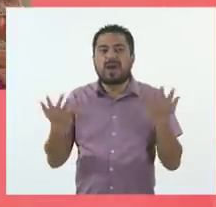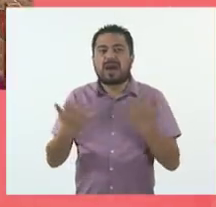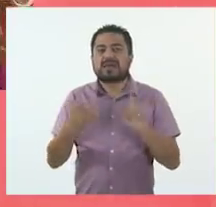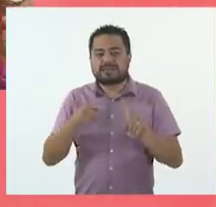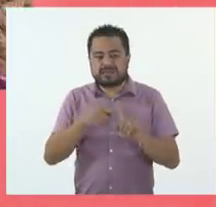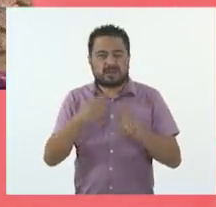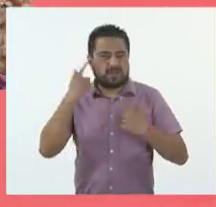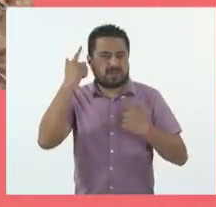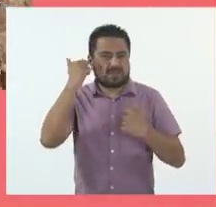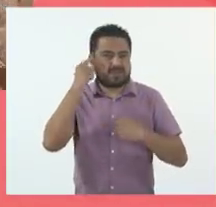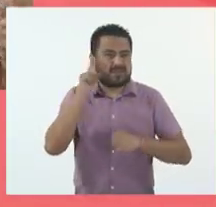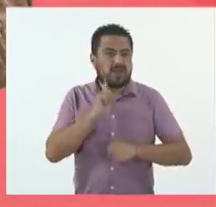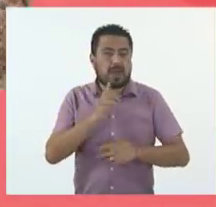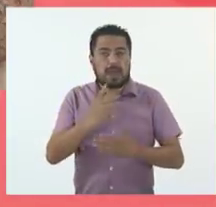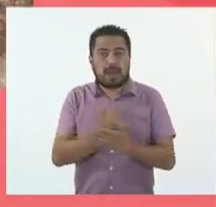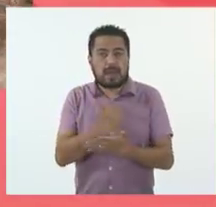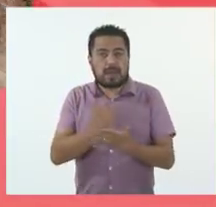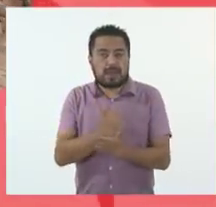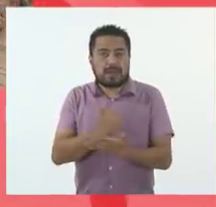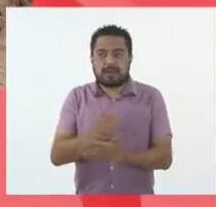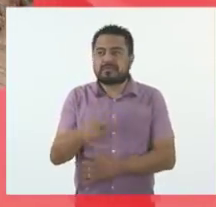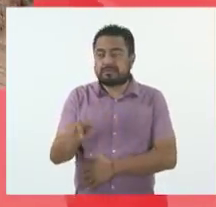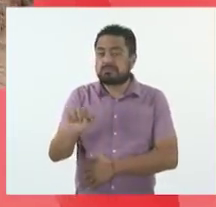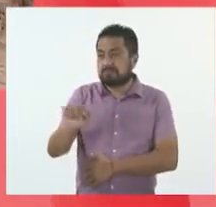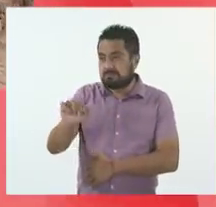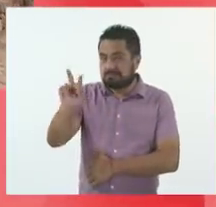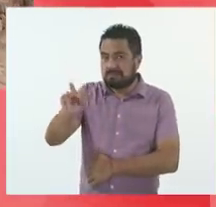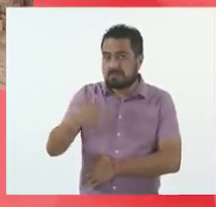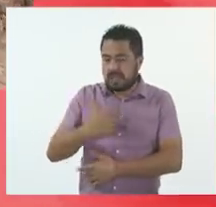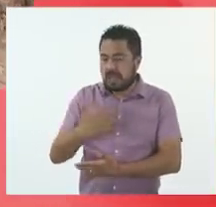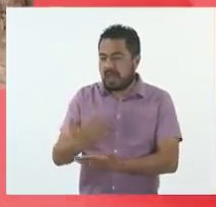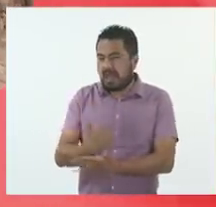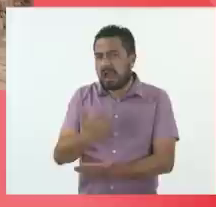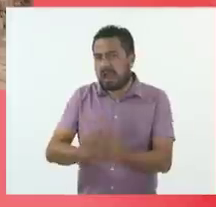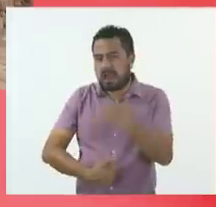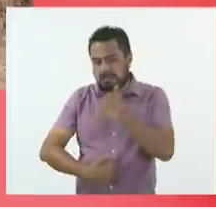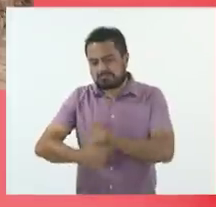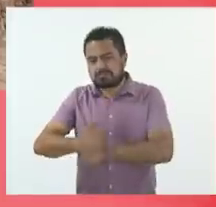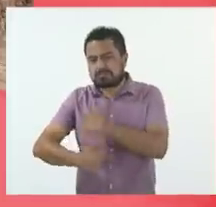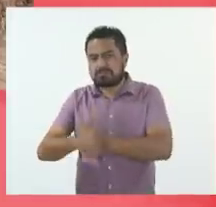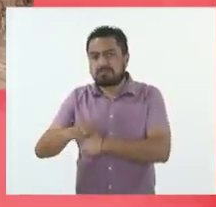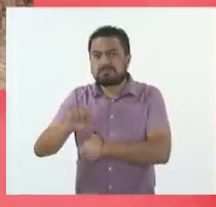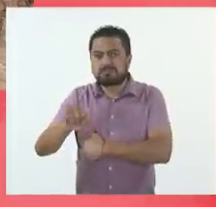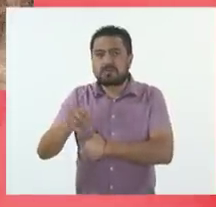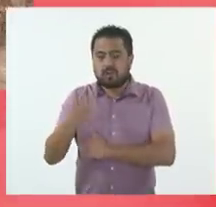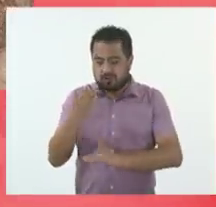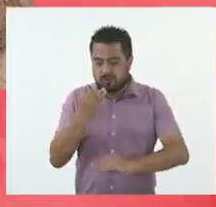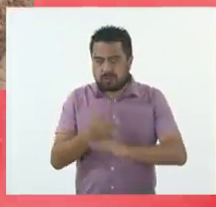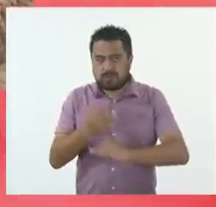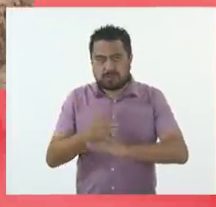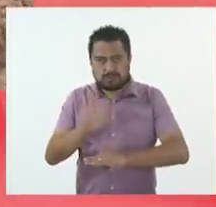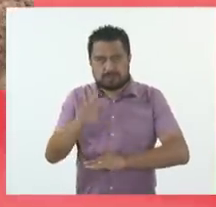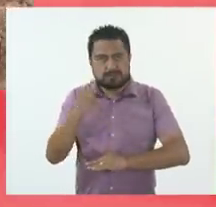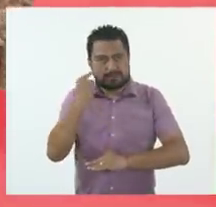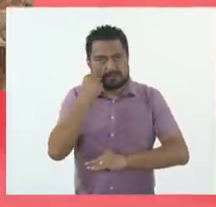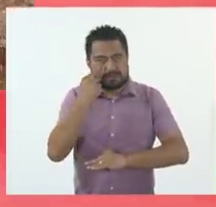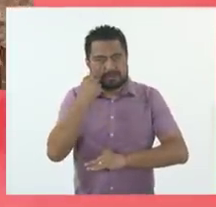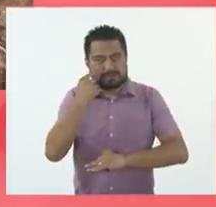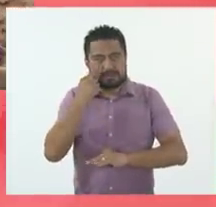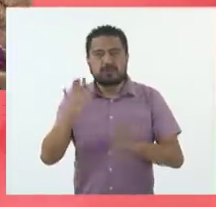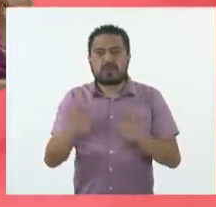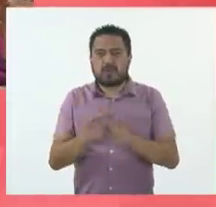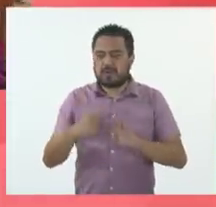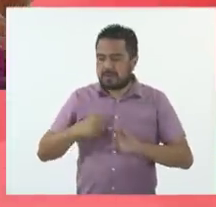estas muñecas que incluso han ganado concursos. Sí, así es, hemos ganado algunos concursos y bueno, pues ahorita vamos a ver cómo, le